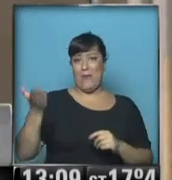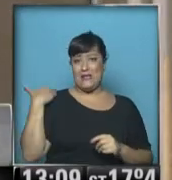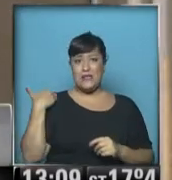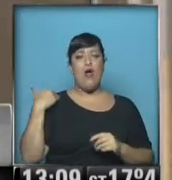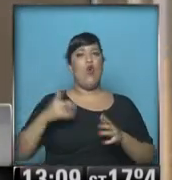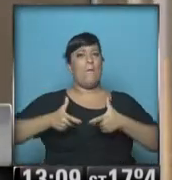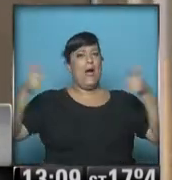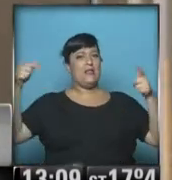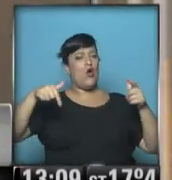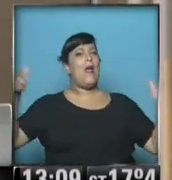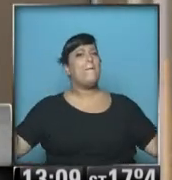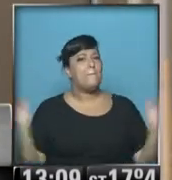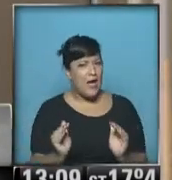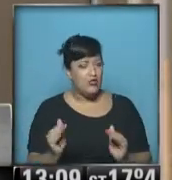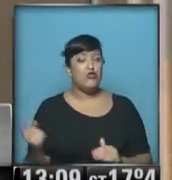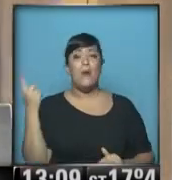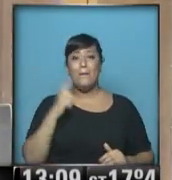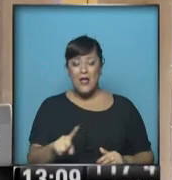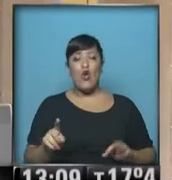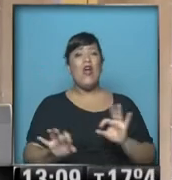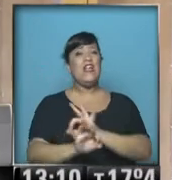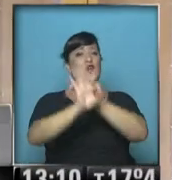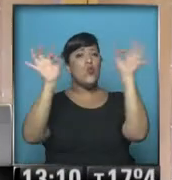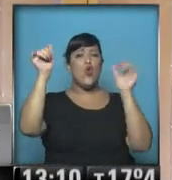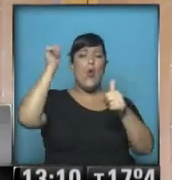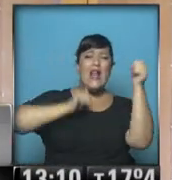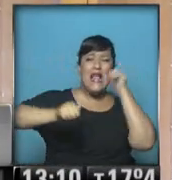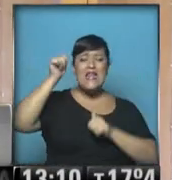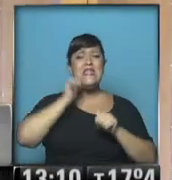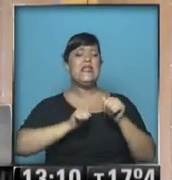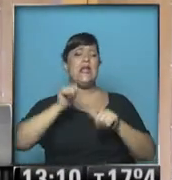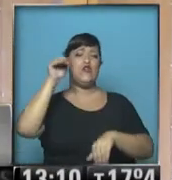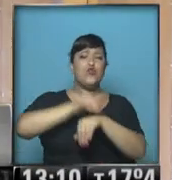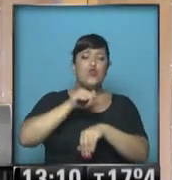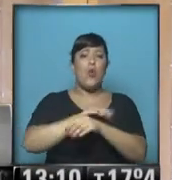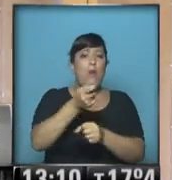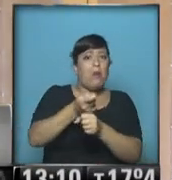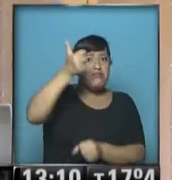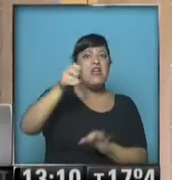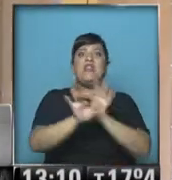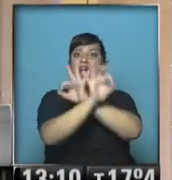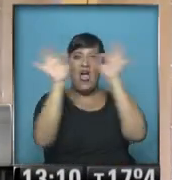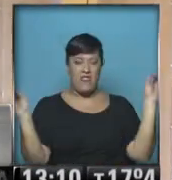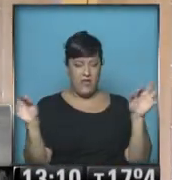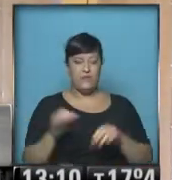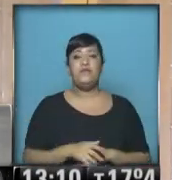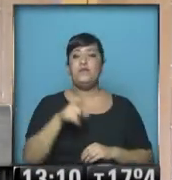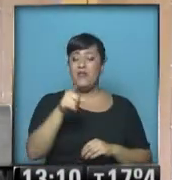dato para destacar, ninguno recibió heridas a causa de corchos. Doctor, con respecto al año